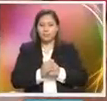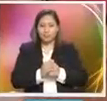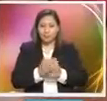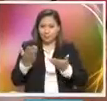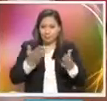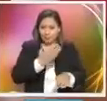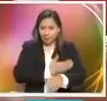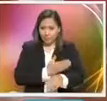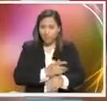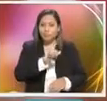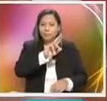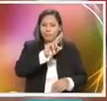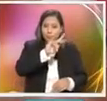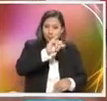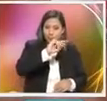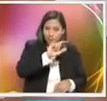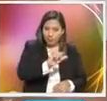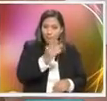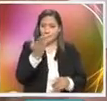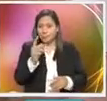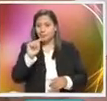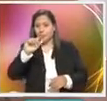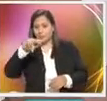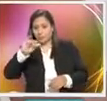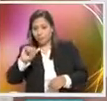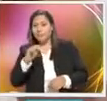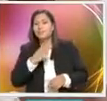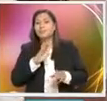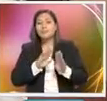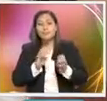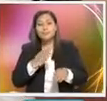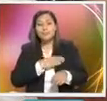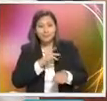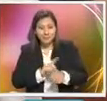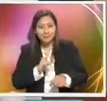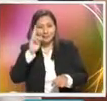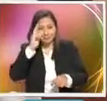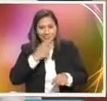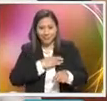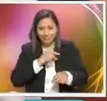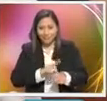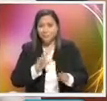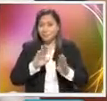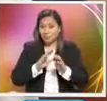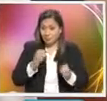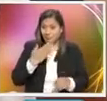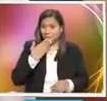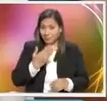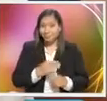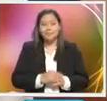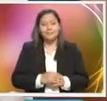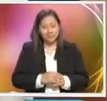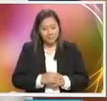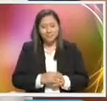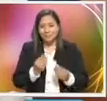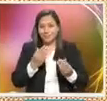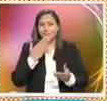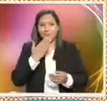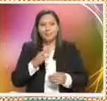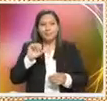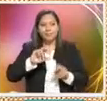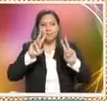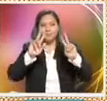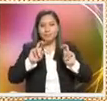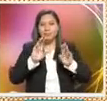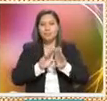Nos acompañan Lupita Barajas, Tania de la Garza. Buenos días, ¿cómo están? Buenos días. Hola, muy buen día. ¿Cómo les va? Muy bien. Vamos a hablar sobre